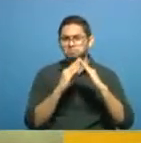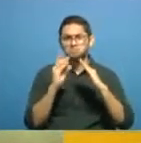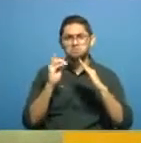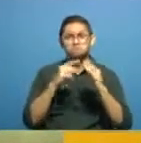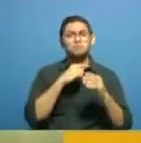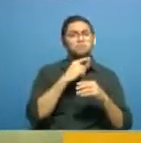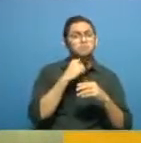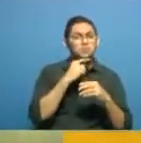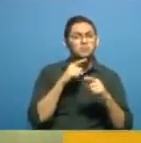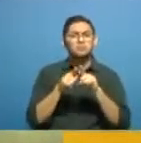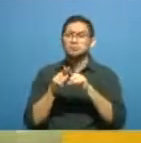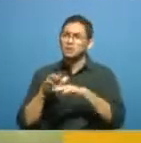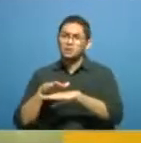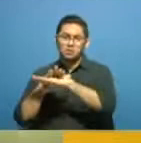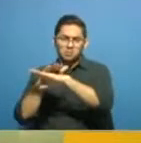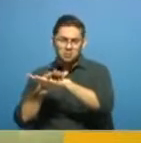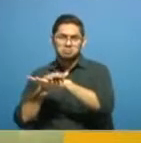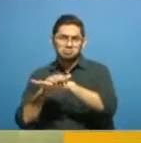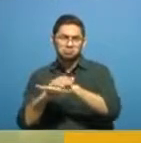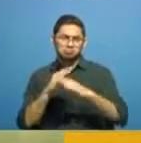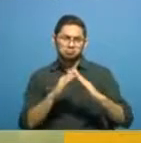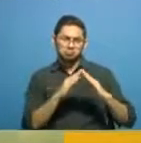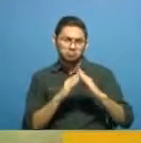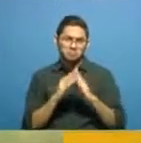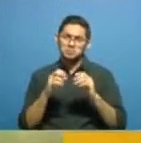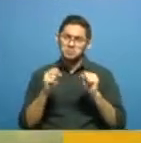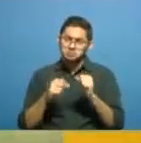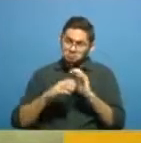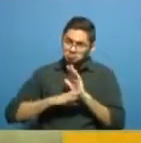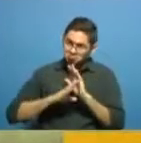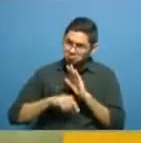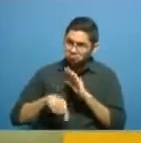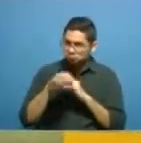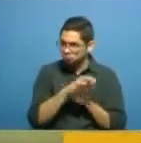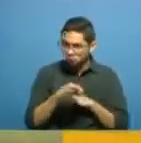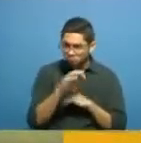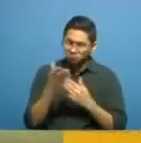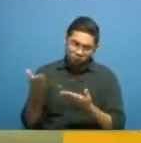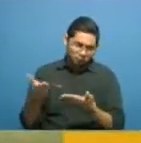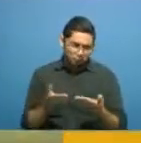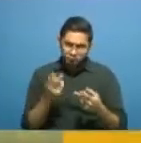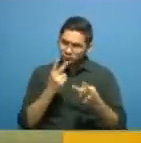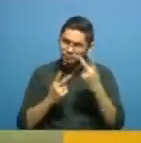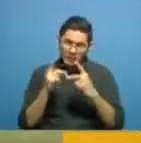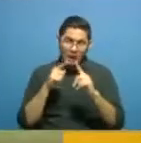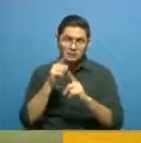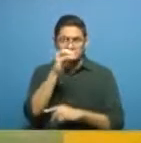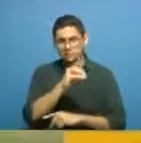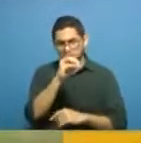sector de Arreján y el área de Tocumen. Tenemos promociones por feria, los invitamos a que nos visiten de aquí al domingo